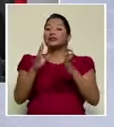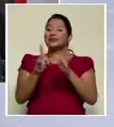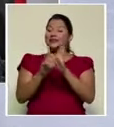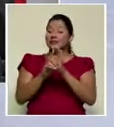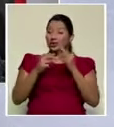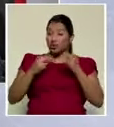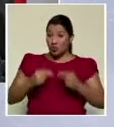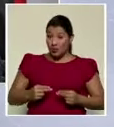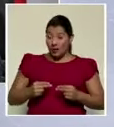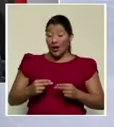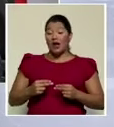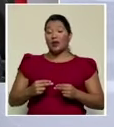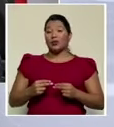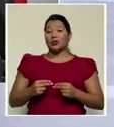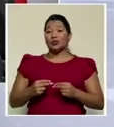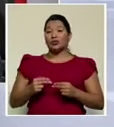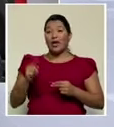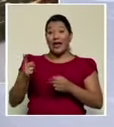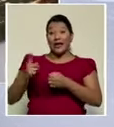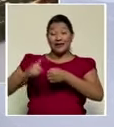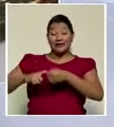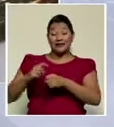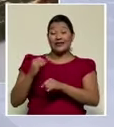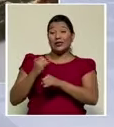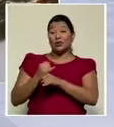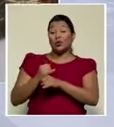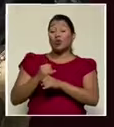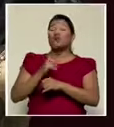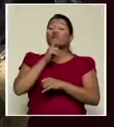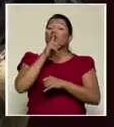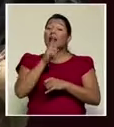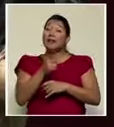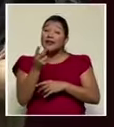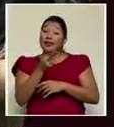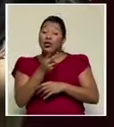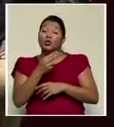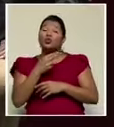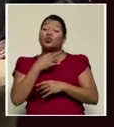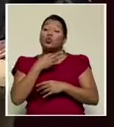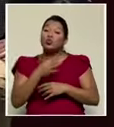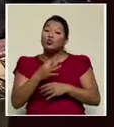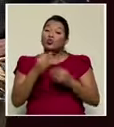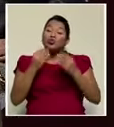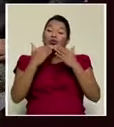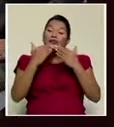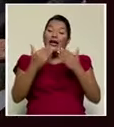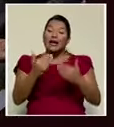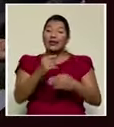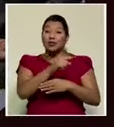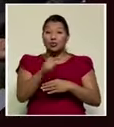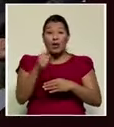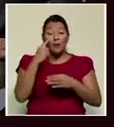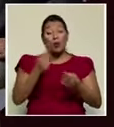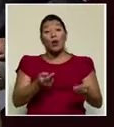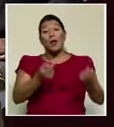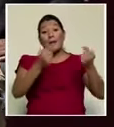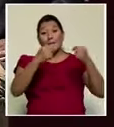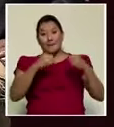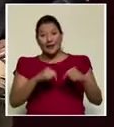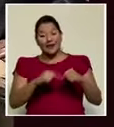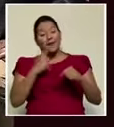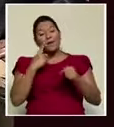Electoral de América Latina, adscrito al instituto. Ha sido de verdad un honor y les agradecemos mucho la prontitud de la respuesta